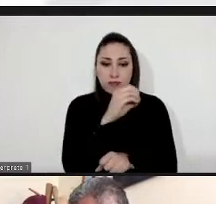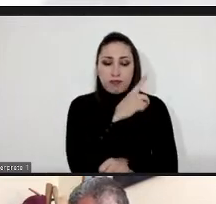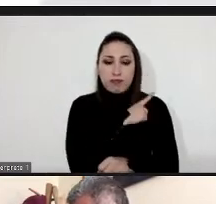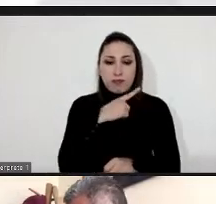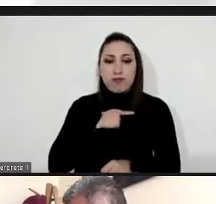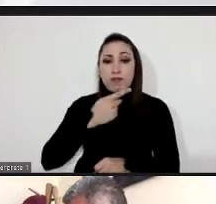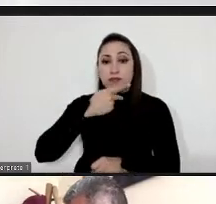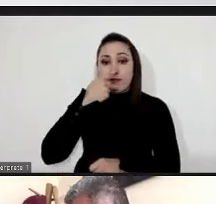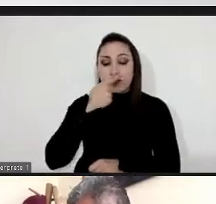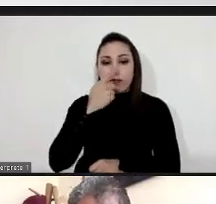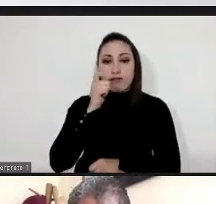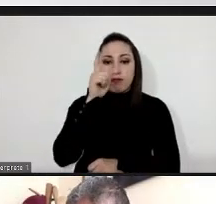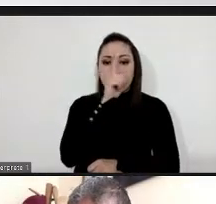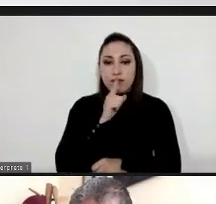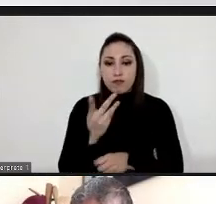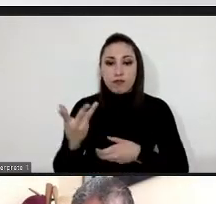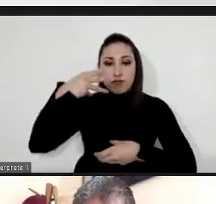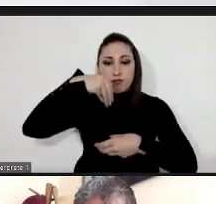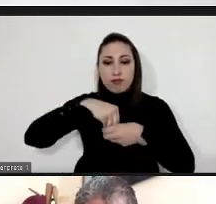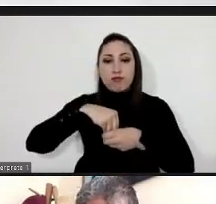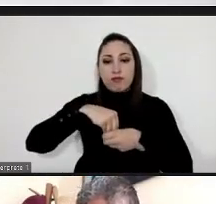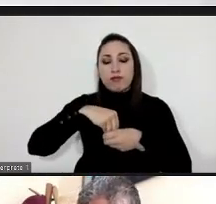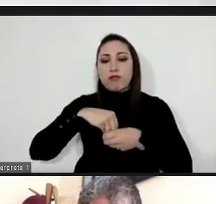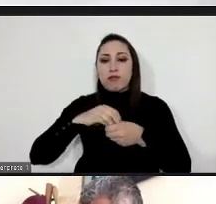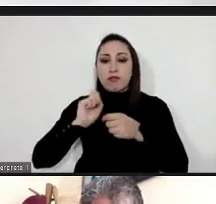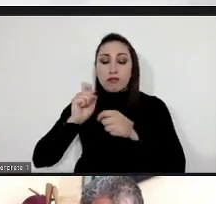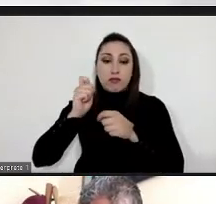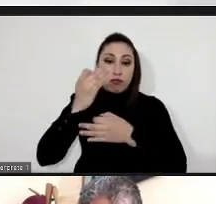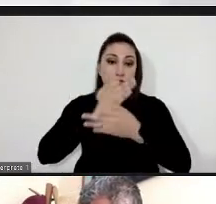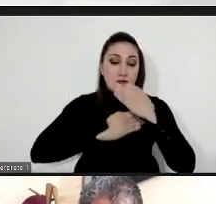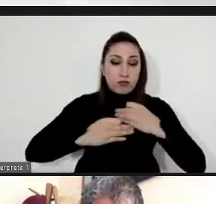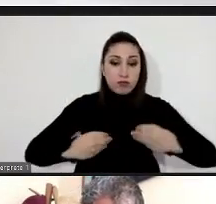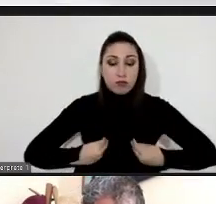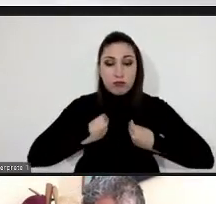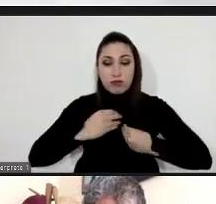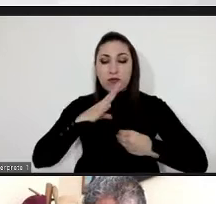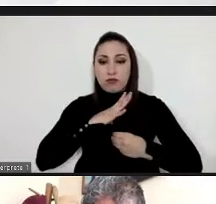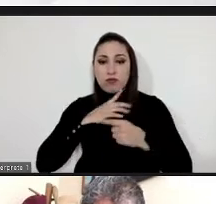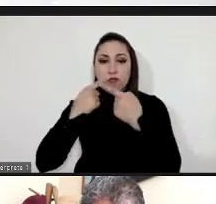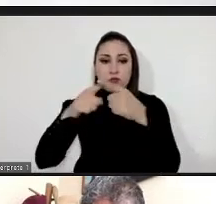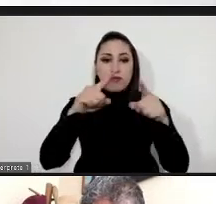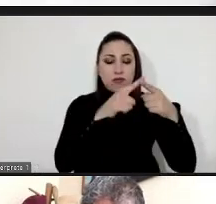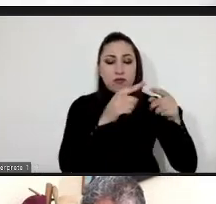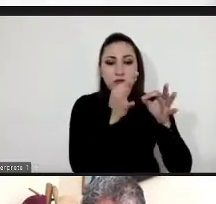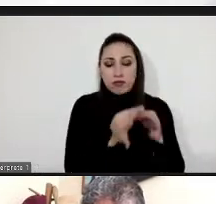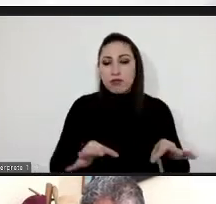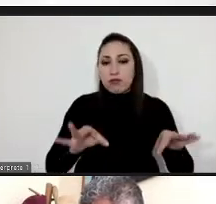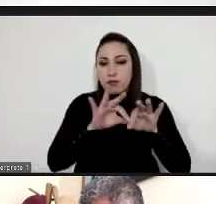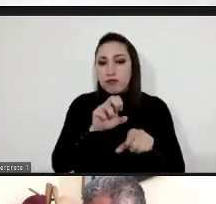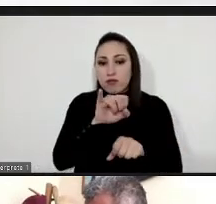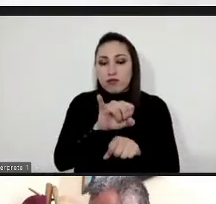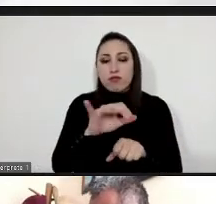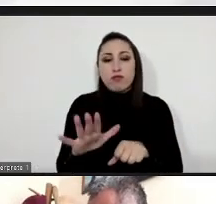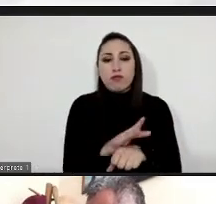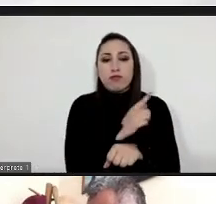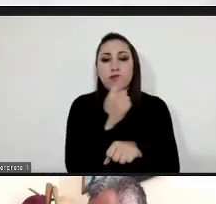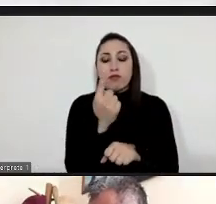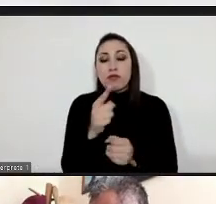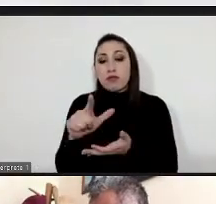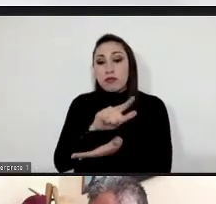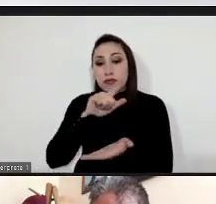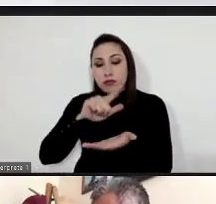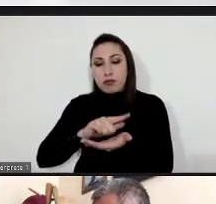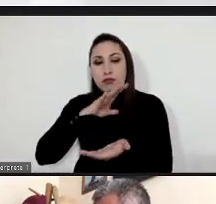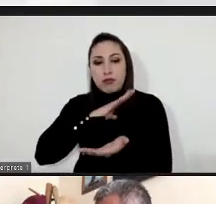todos los ámbitos de la vida de todas las personas abona a lo que la Ley de Acceso de las Mujeres a una Vida Libre